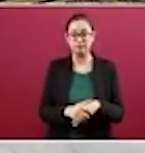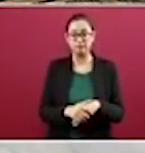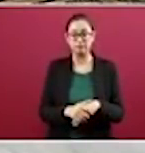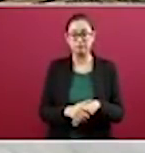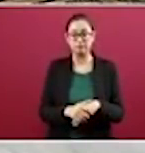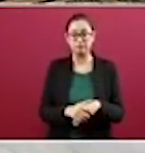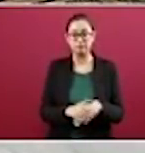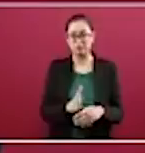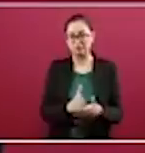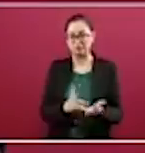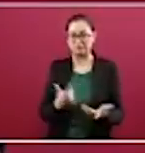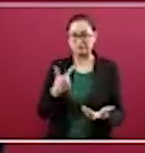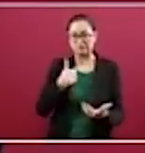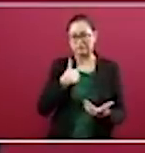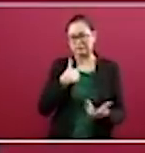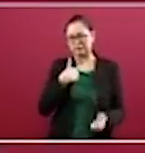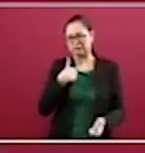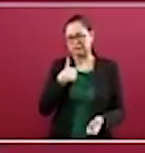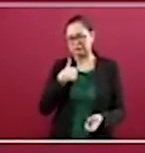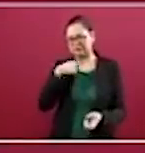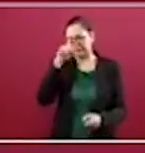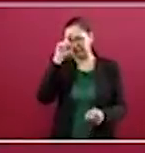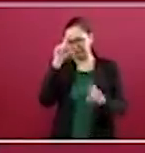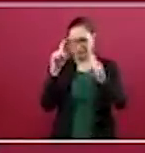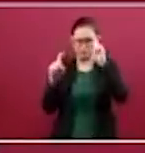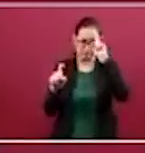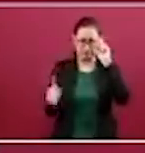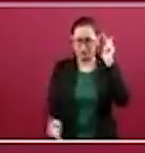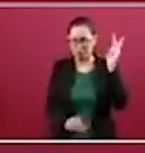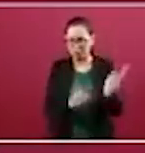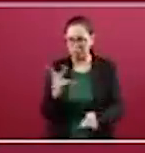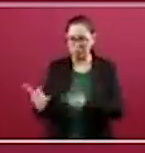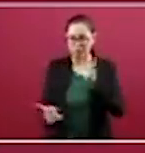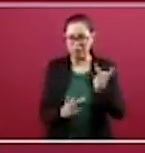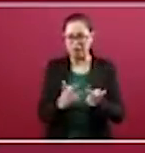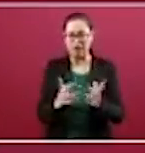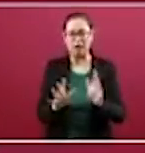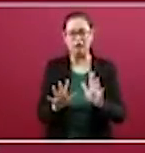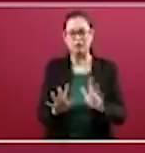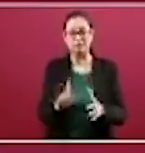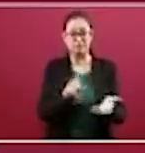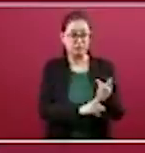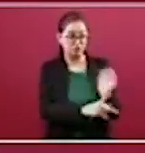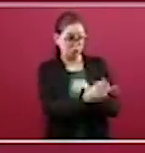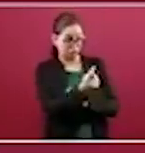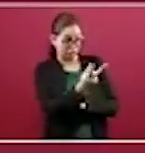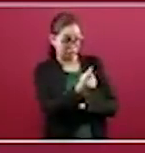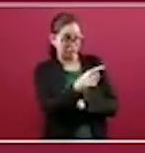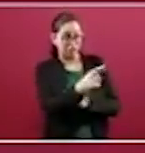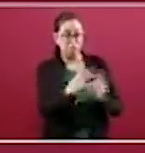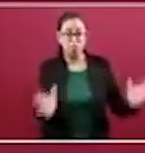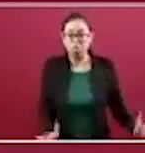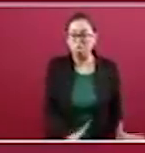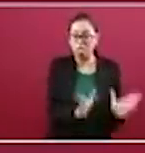a cuestionar porque hay hasta series de televisión que